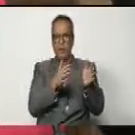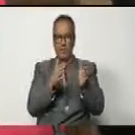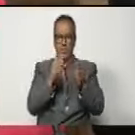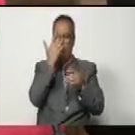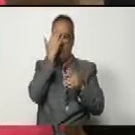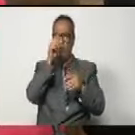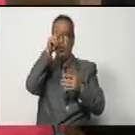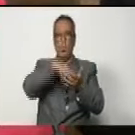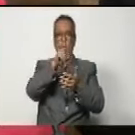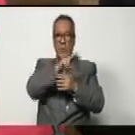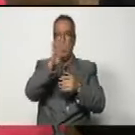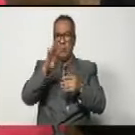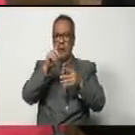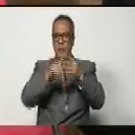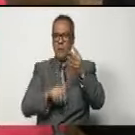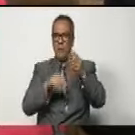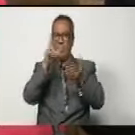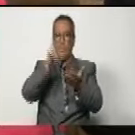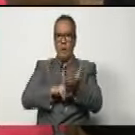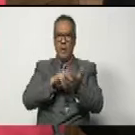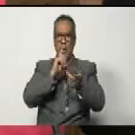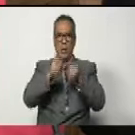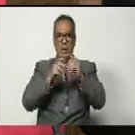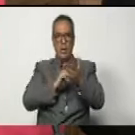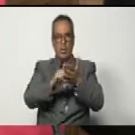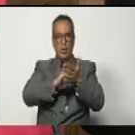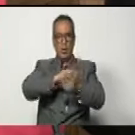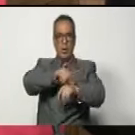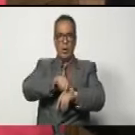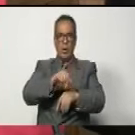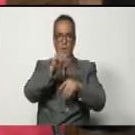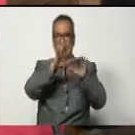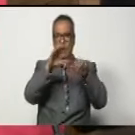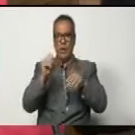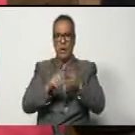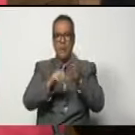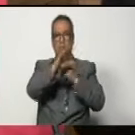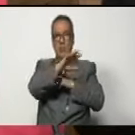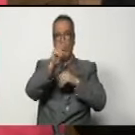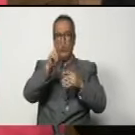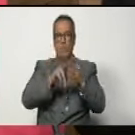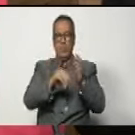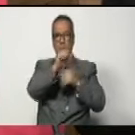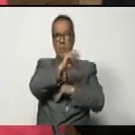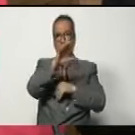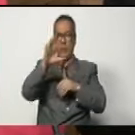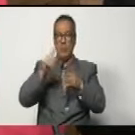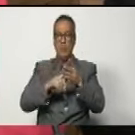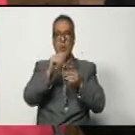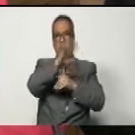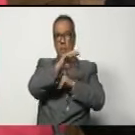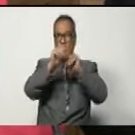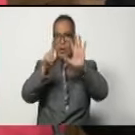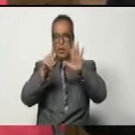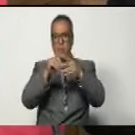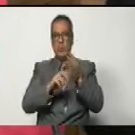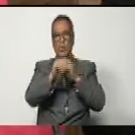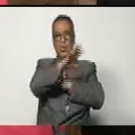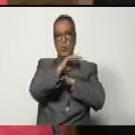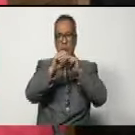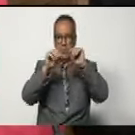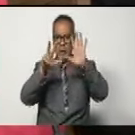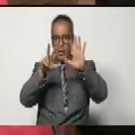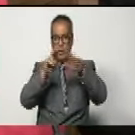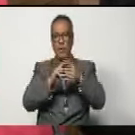de 2024 se aprobaron los siguientes artículos diferidos: 50, 52, 55,